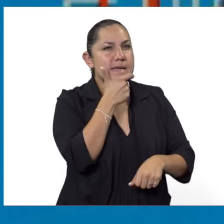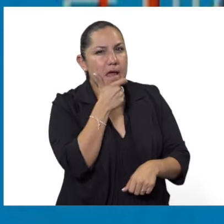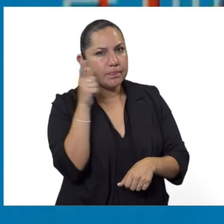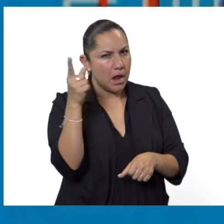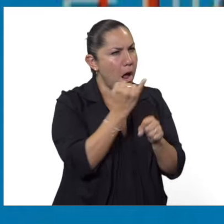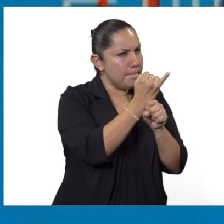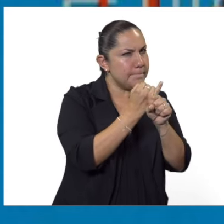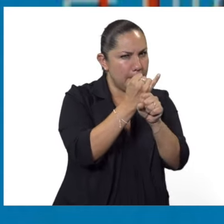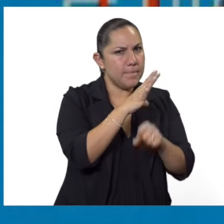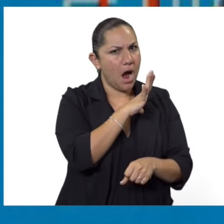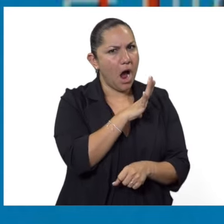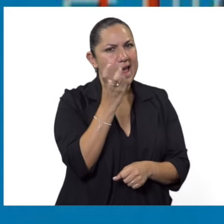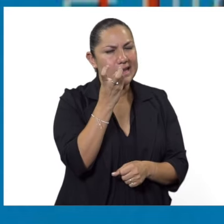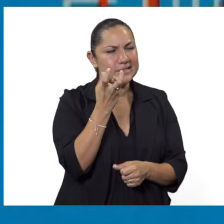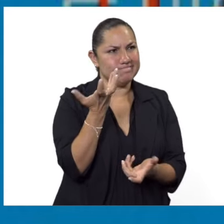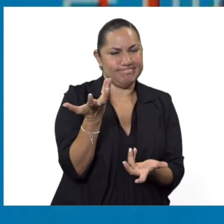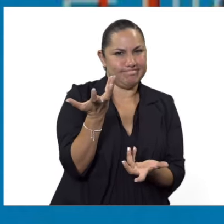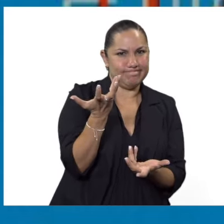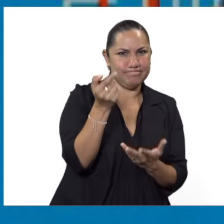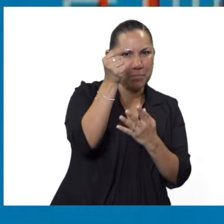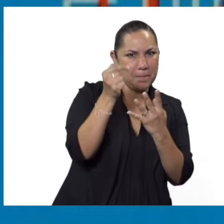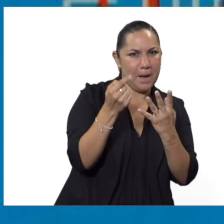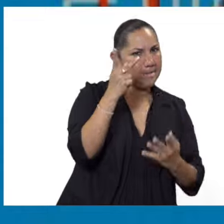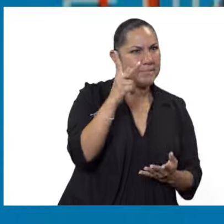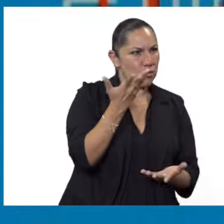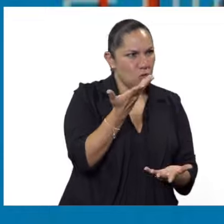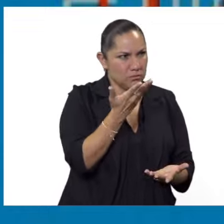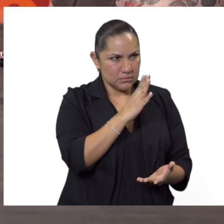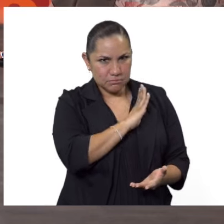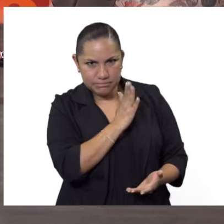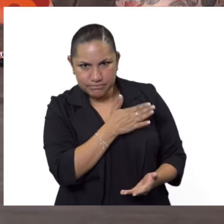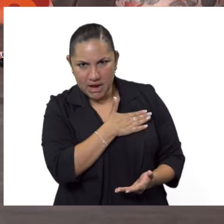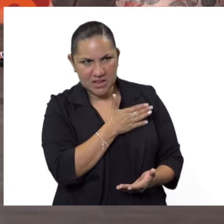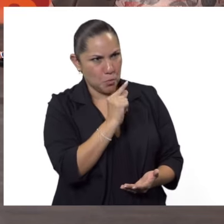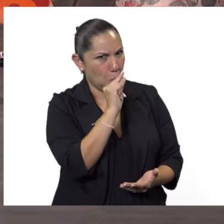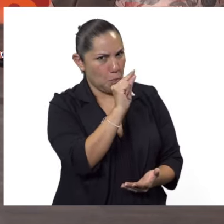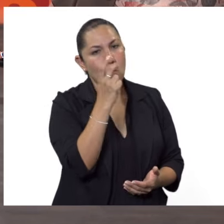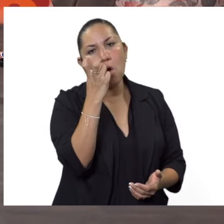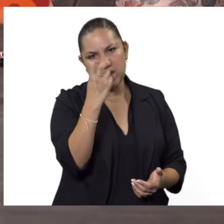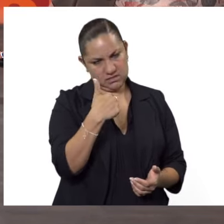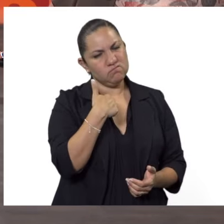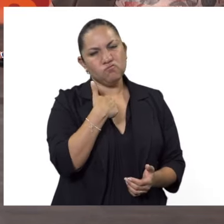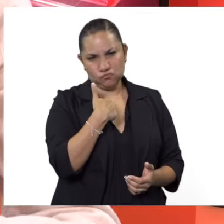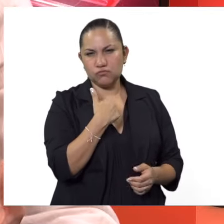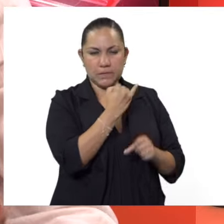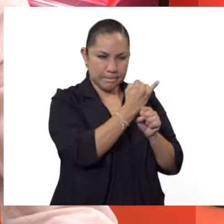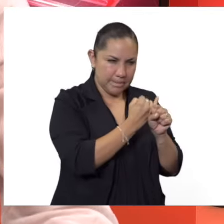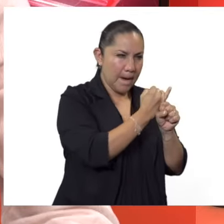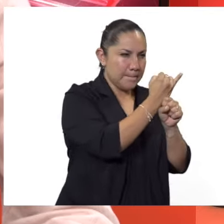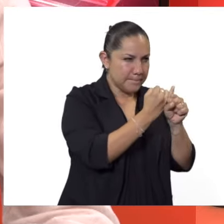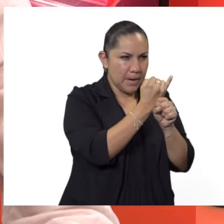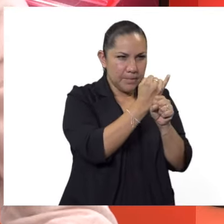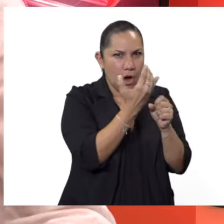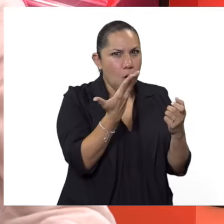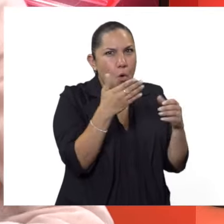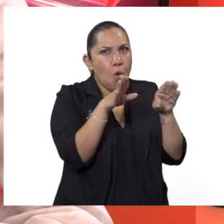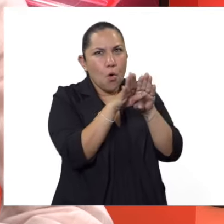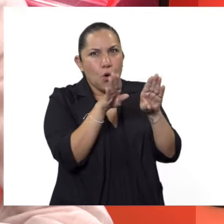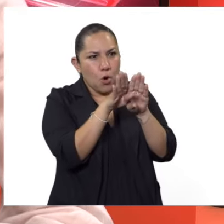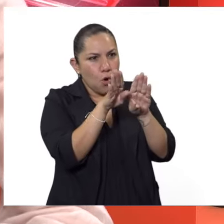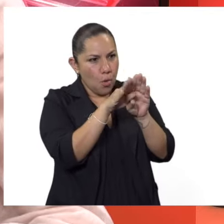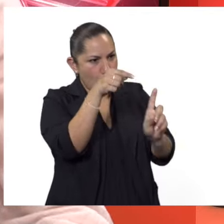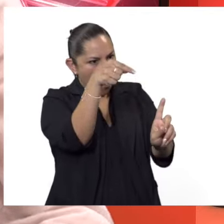sobre todo de Estados Unidos y de Inglaterra Eh entonces me aboqué a la tarea claro de hacer una investigación de